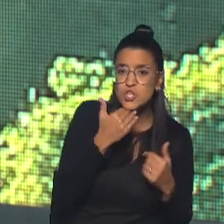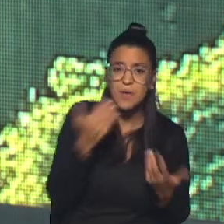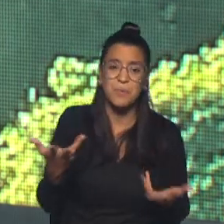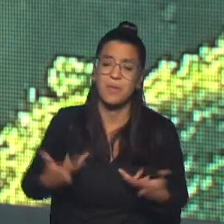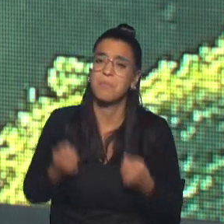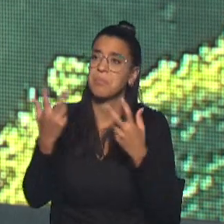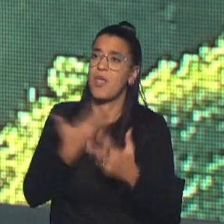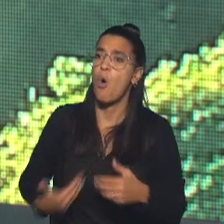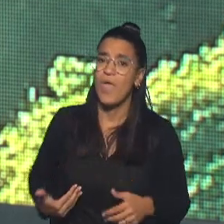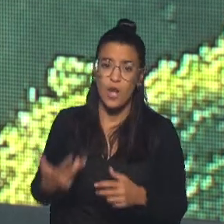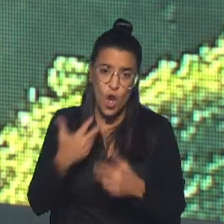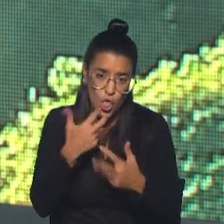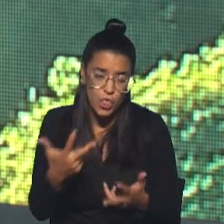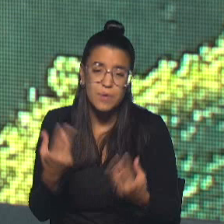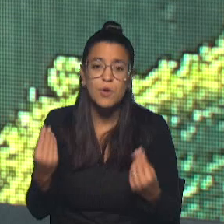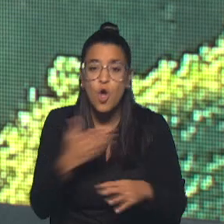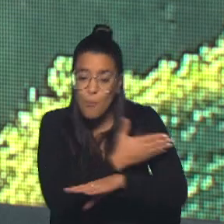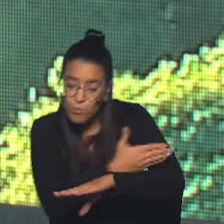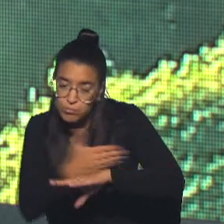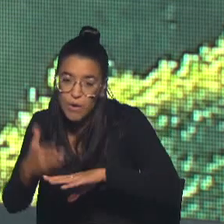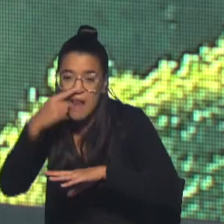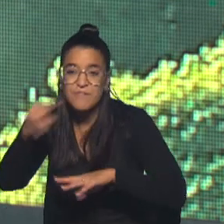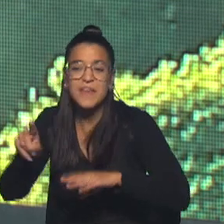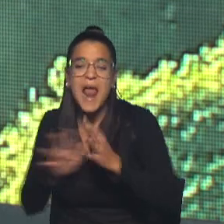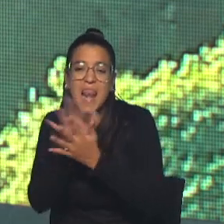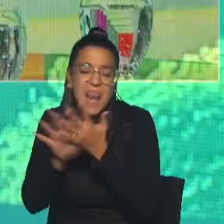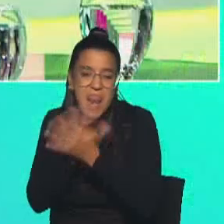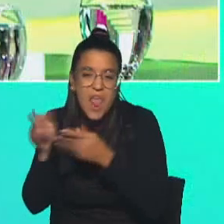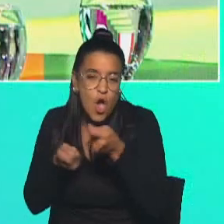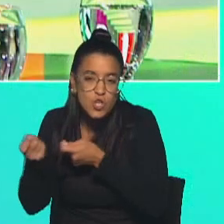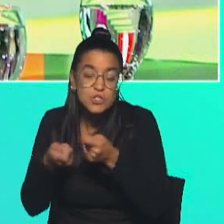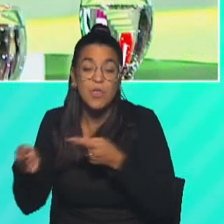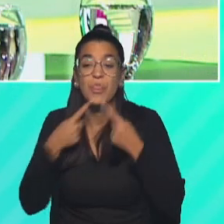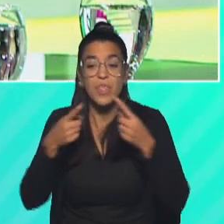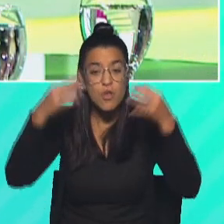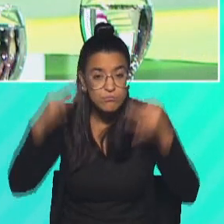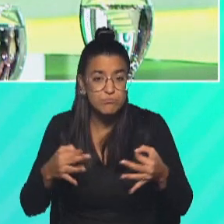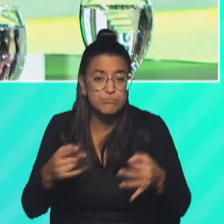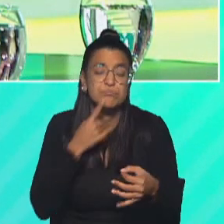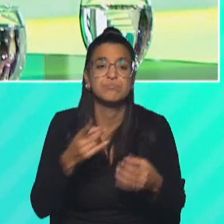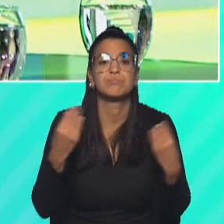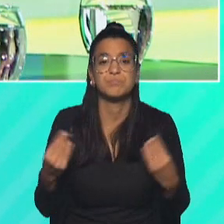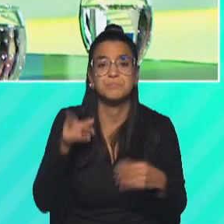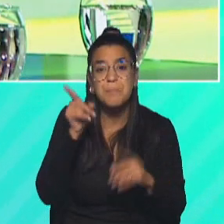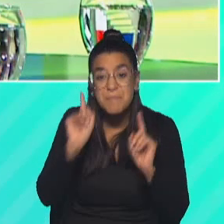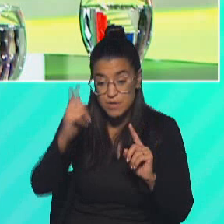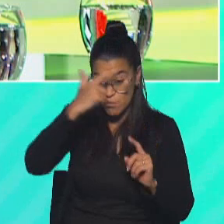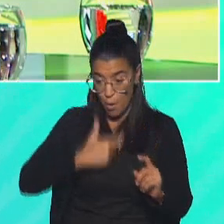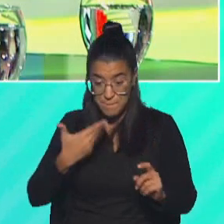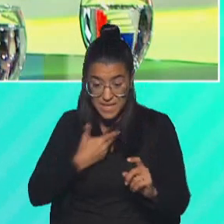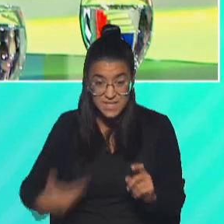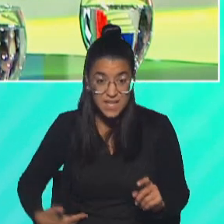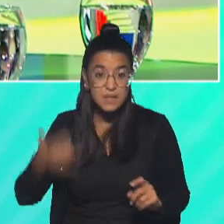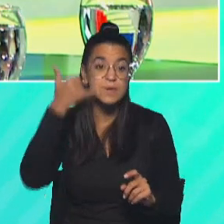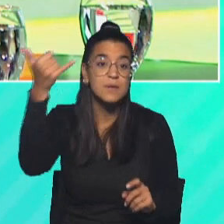revelado de parte del gobierno, cómo fue ese tramo final de la negociación, y lo que dijo concretamente Alberto Fernández fue que él mismo lo